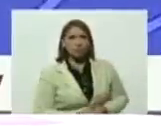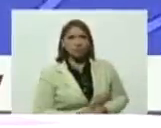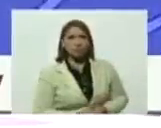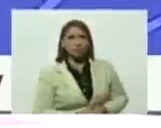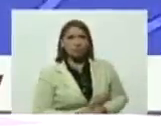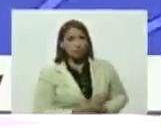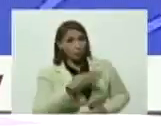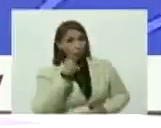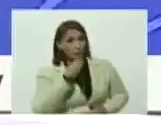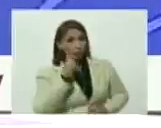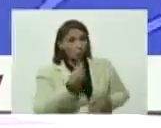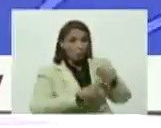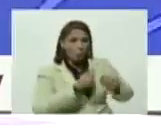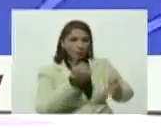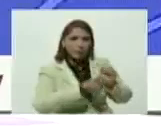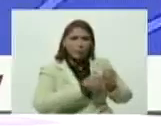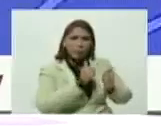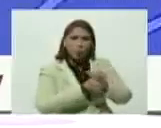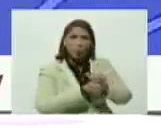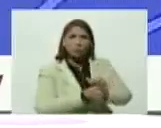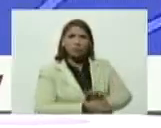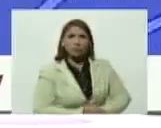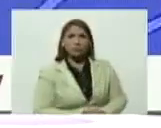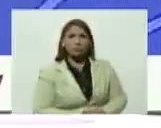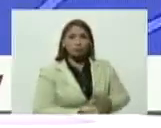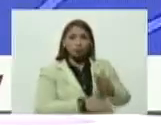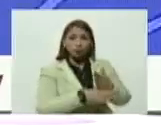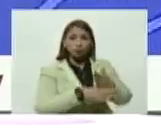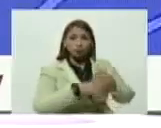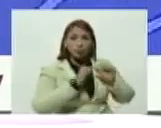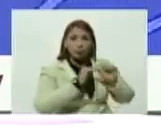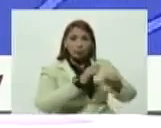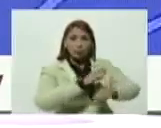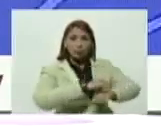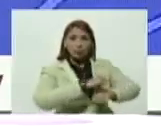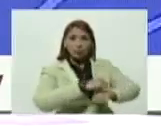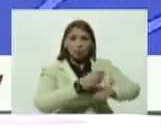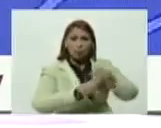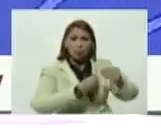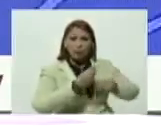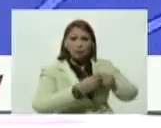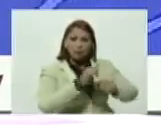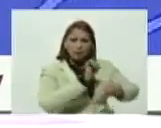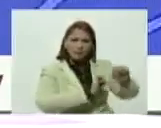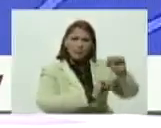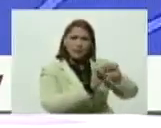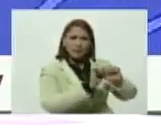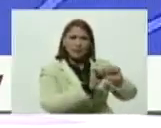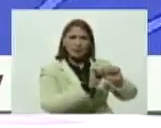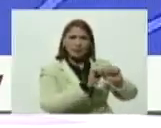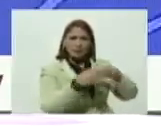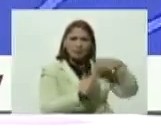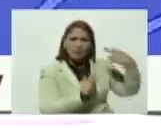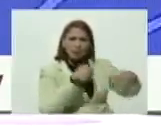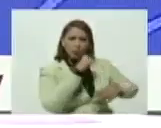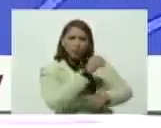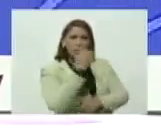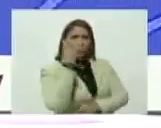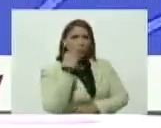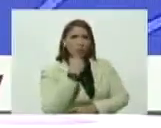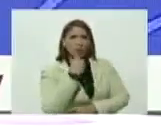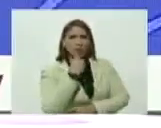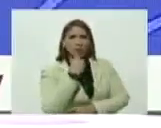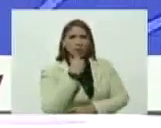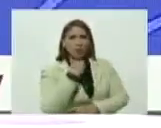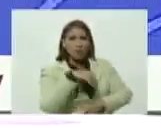juventud hace deportes y todavía le queda tiempo para hacer y defender a la revolución bolivariana en